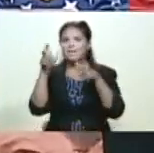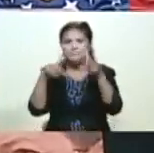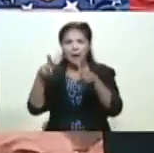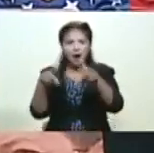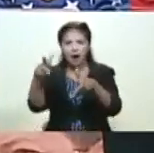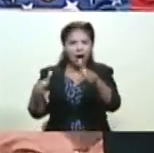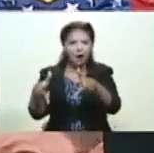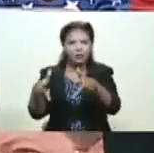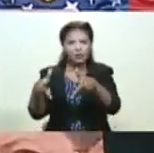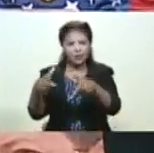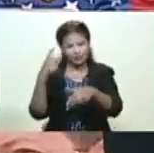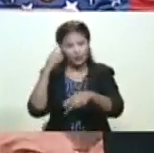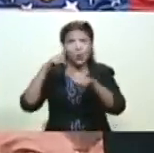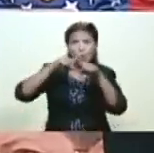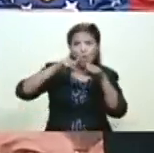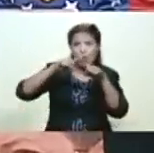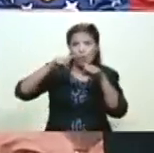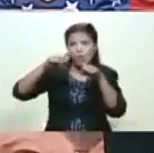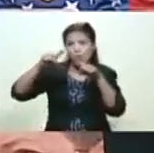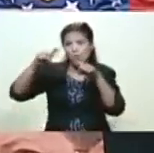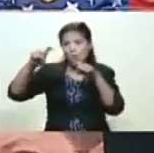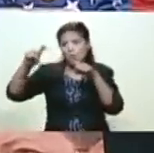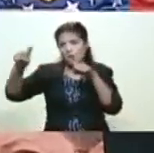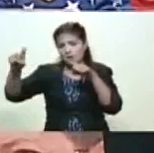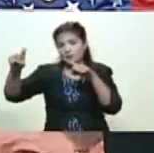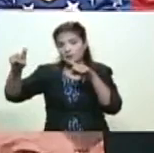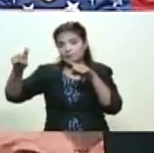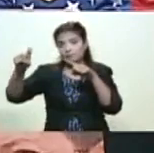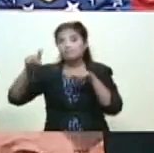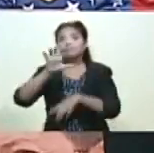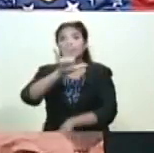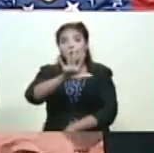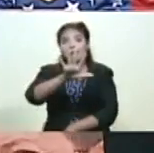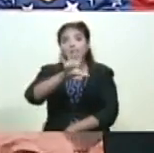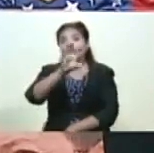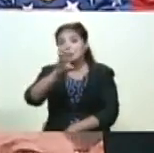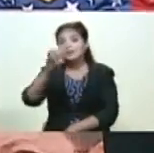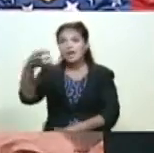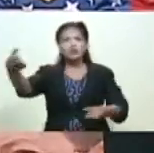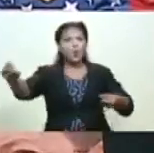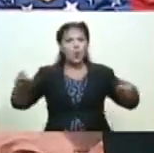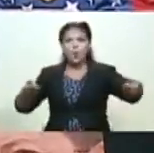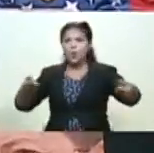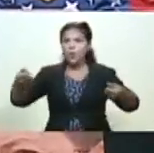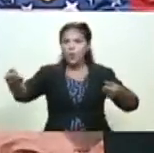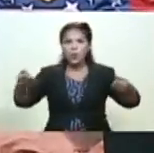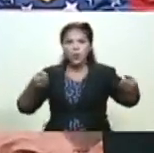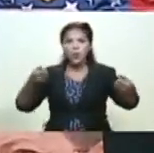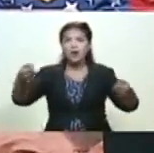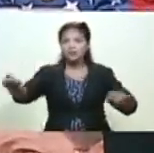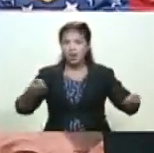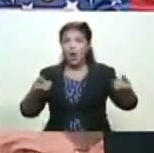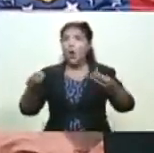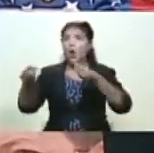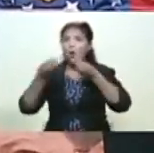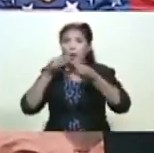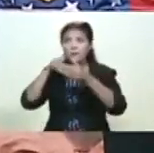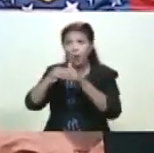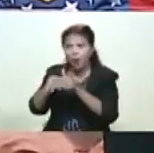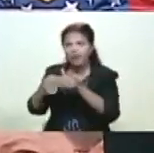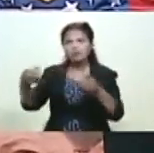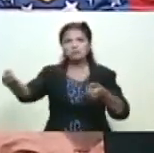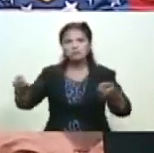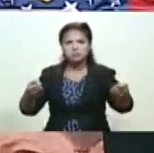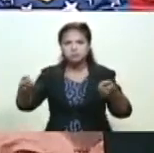metro, metrocables, más de 500 camiones de transporte de comida, más